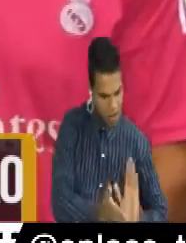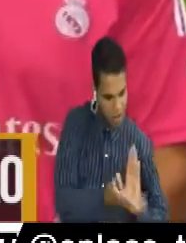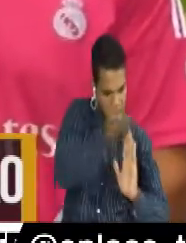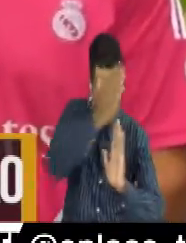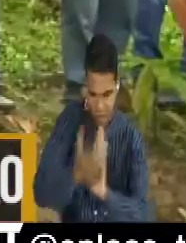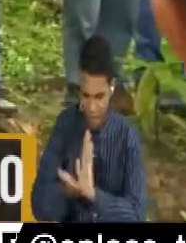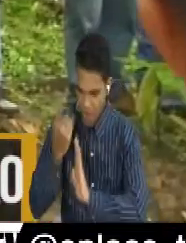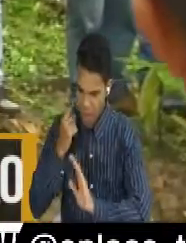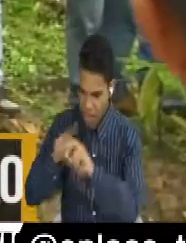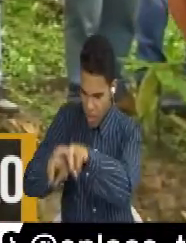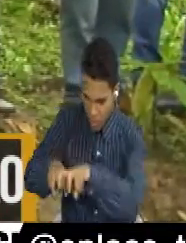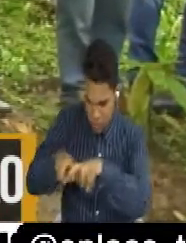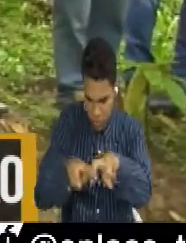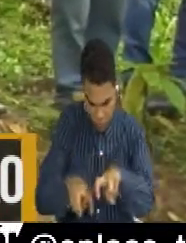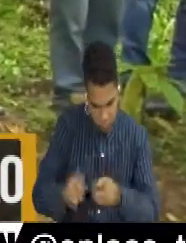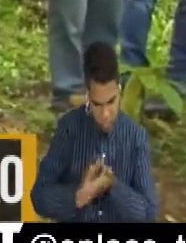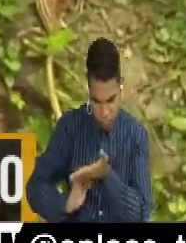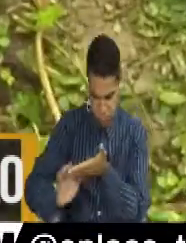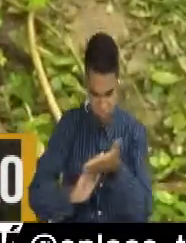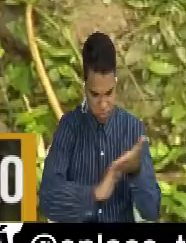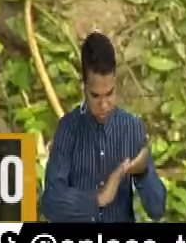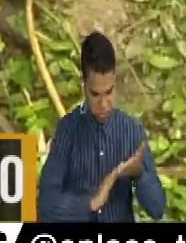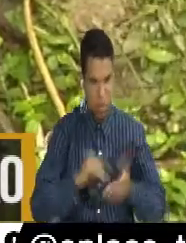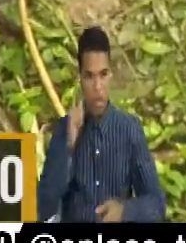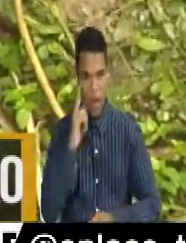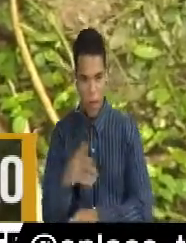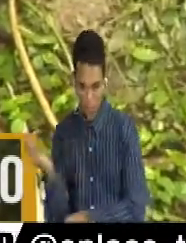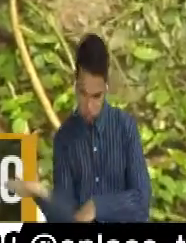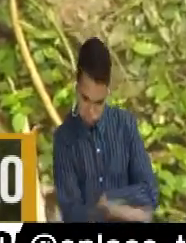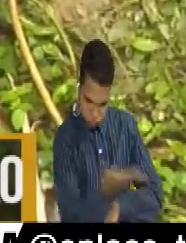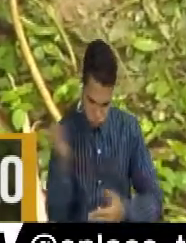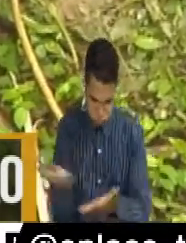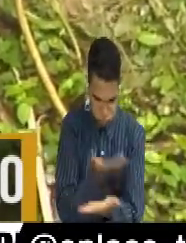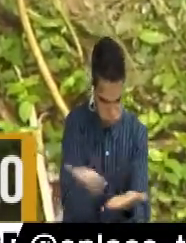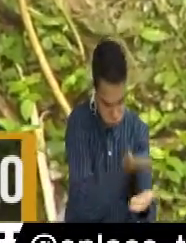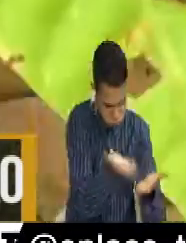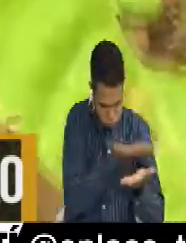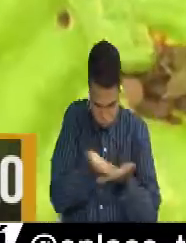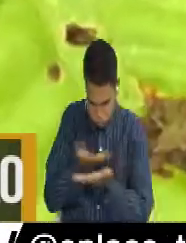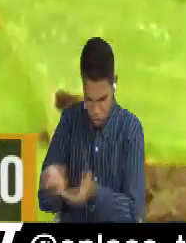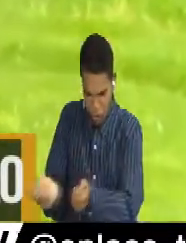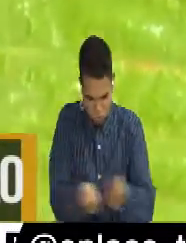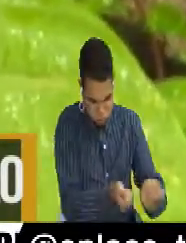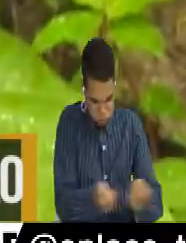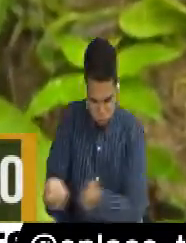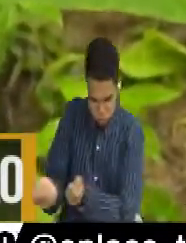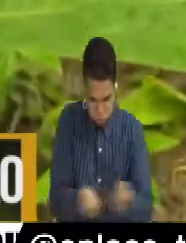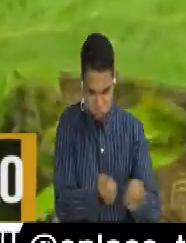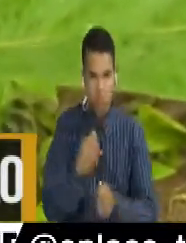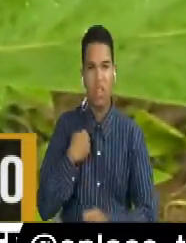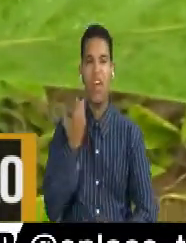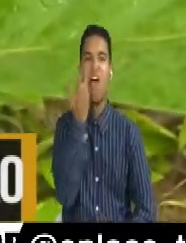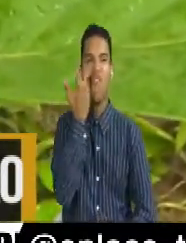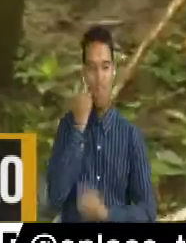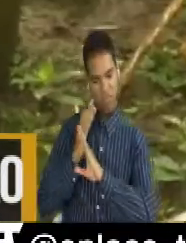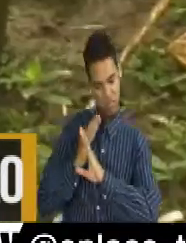producción. Por eso se interviene en compoda, injertación, resiembra, manejo de enfermedades, fertilización y control de plagas.